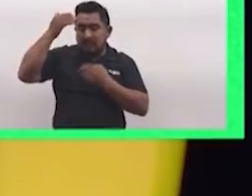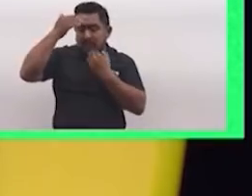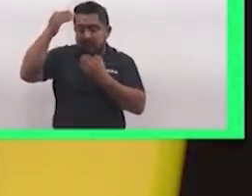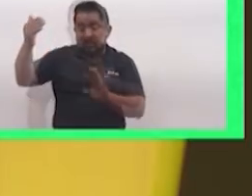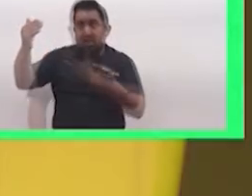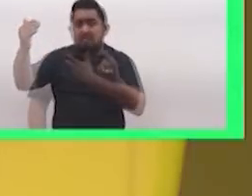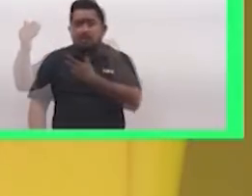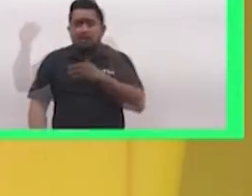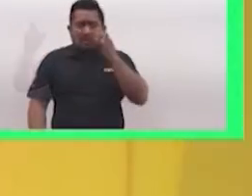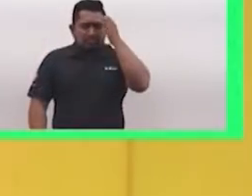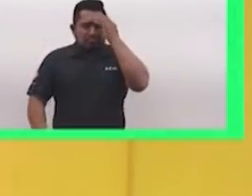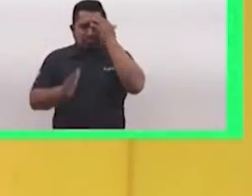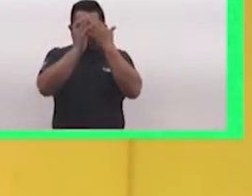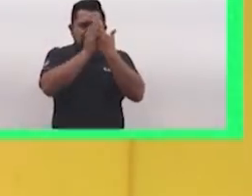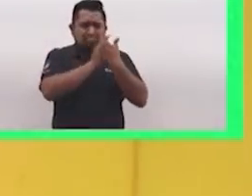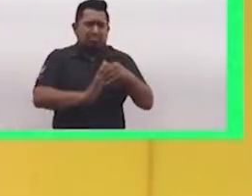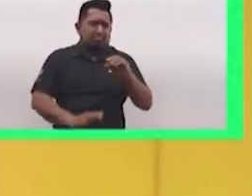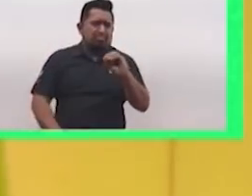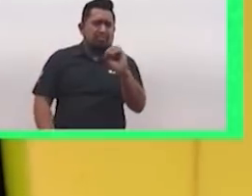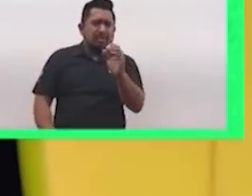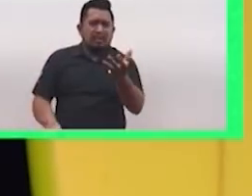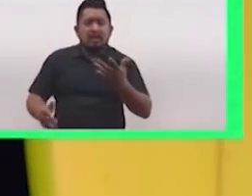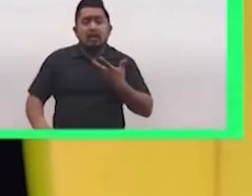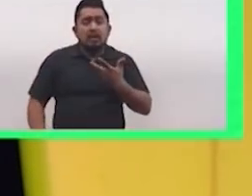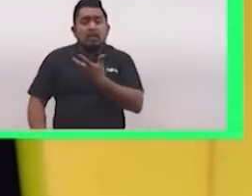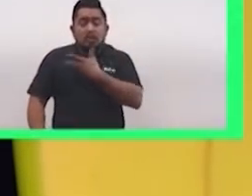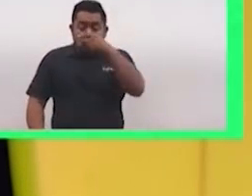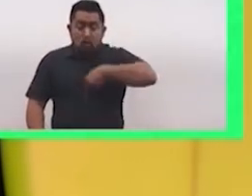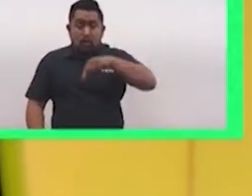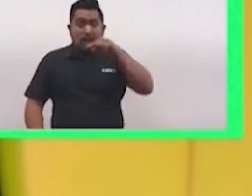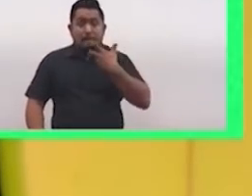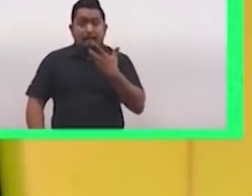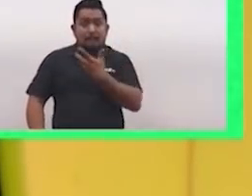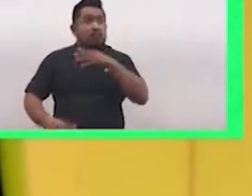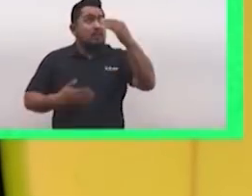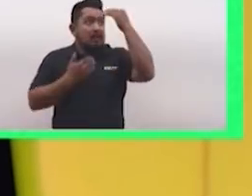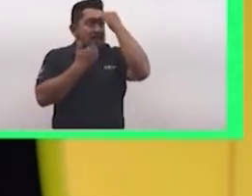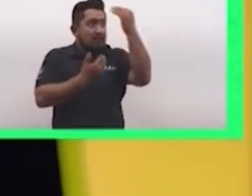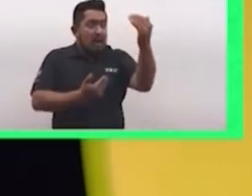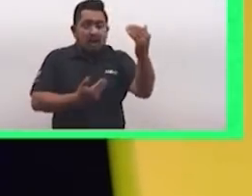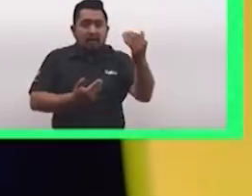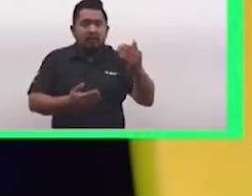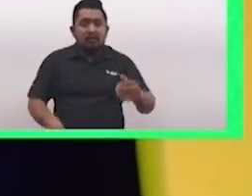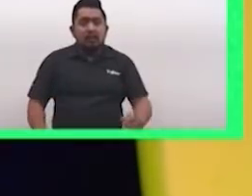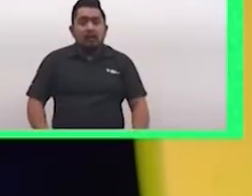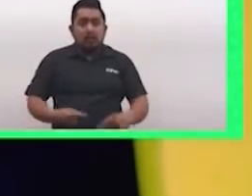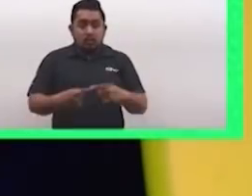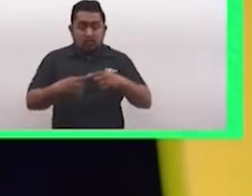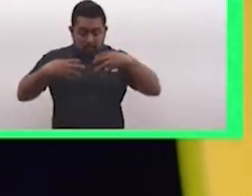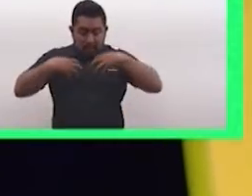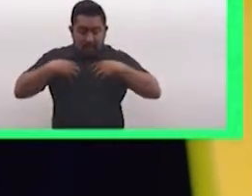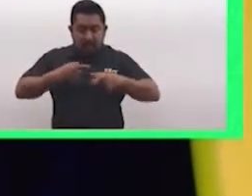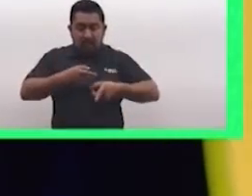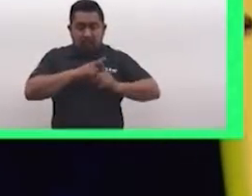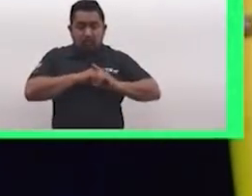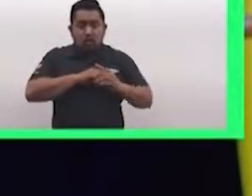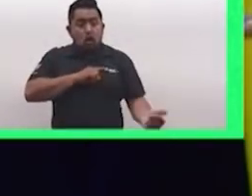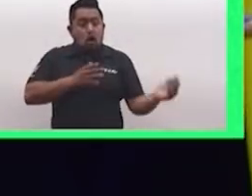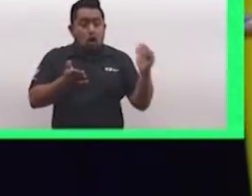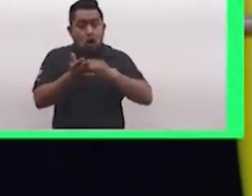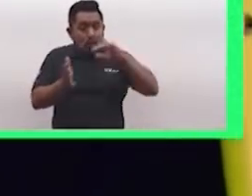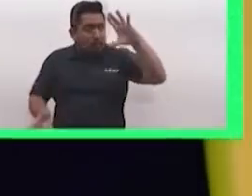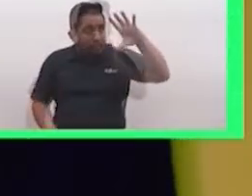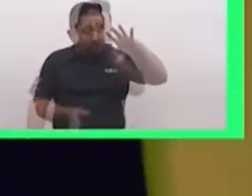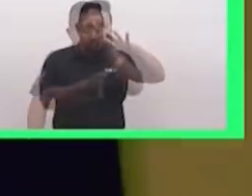resto importancia es por eso que lo primero que debo de hacer para disfrutar mi vida cristiana es volver al señor